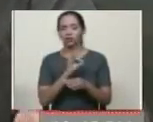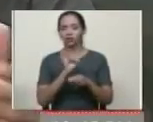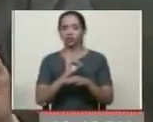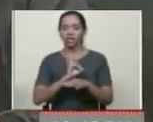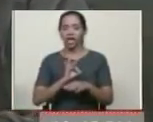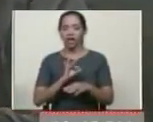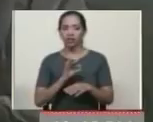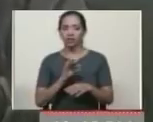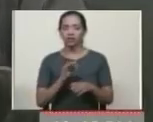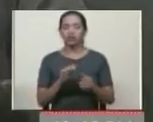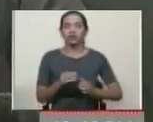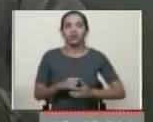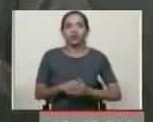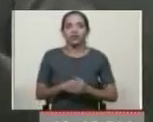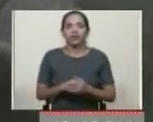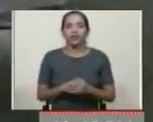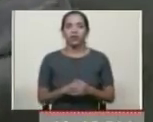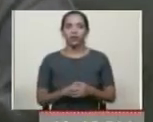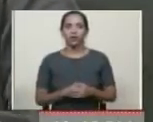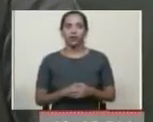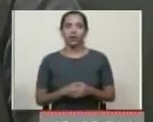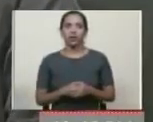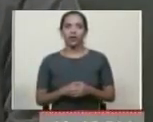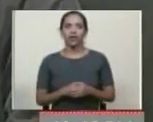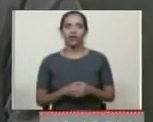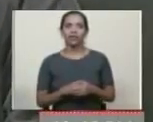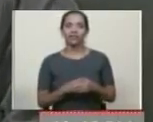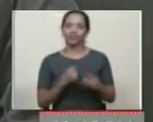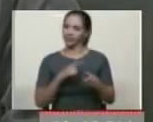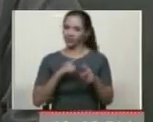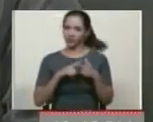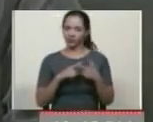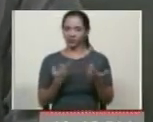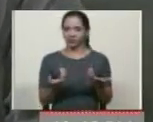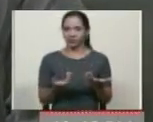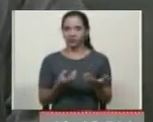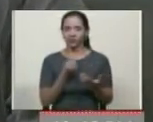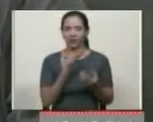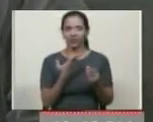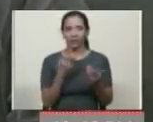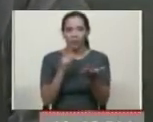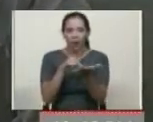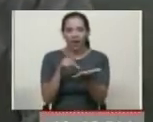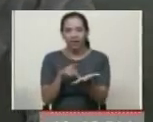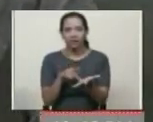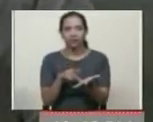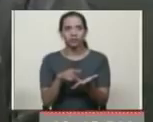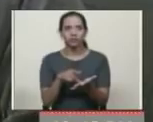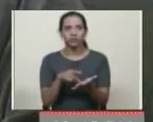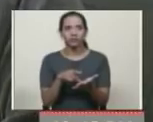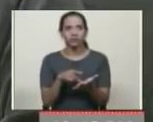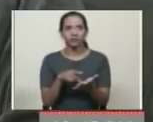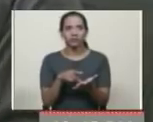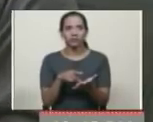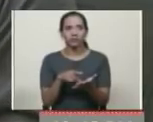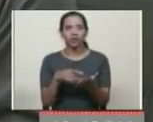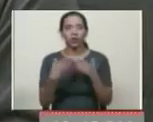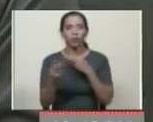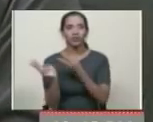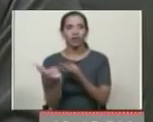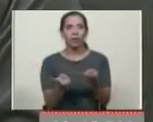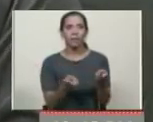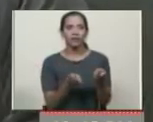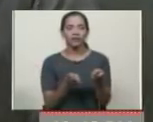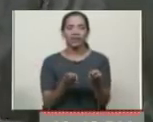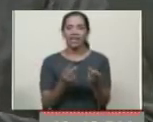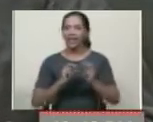permitió que se hiciera una gran convocatoria espontánea para que el pueblo fuera a rescatar al presidente Hugo Chávez. Y los próximos invitados tienen que ver con el tema de la